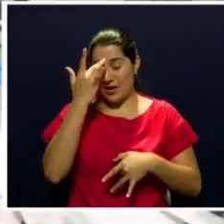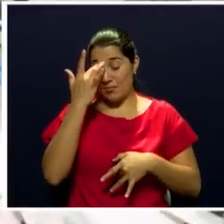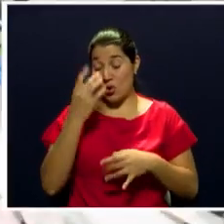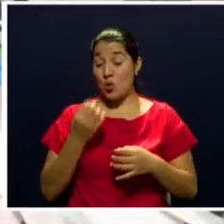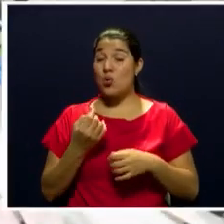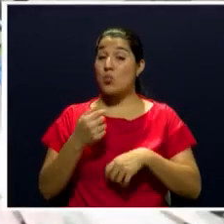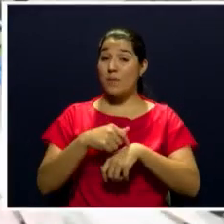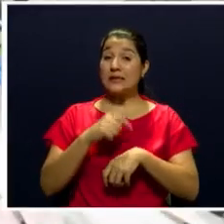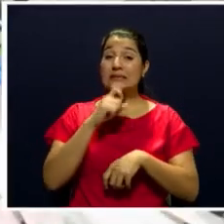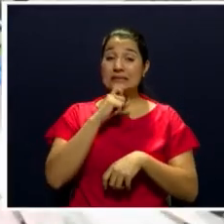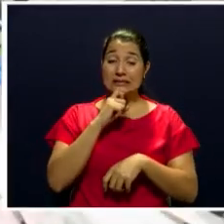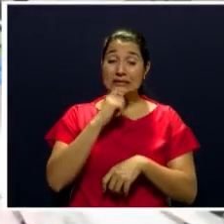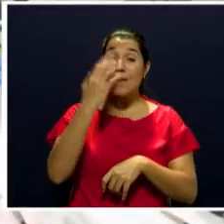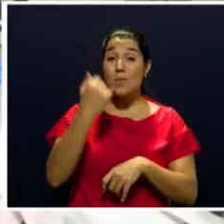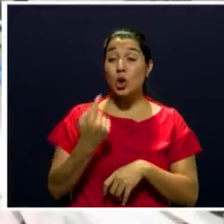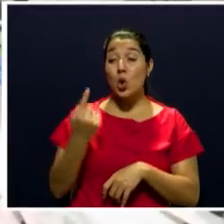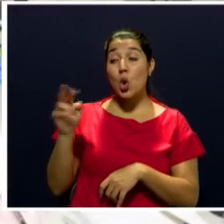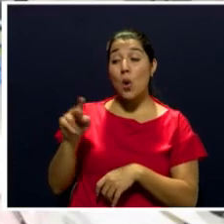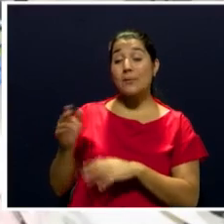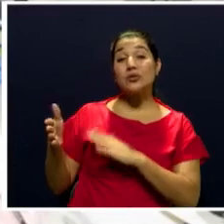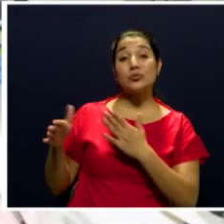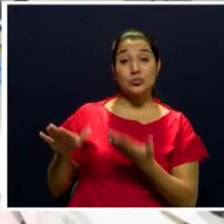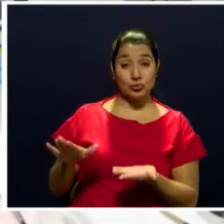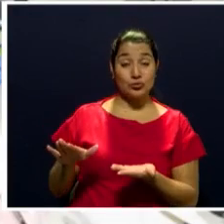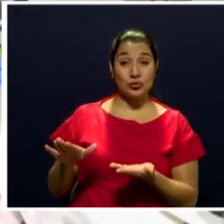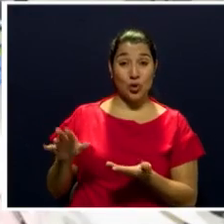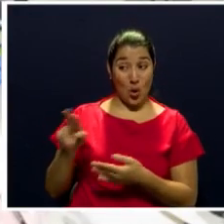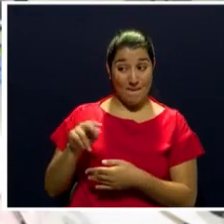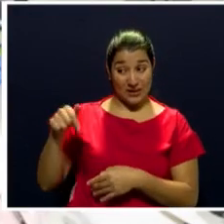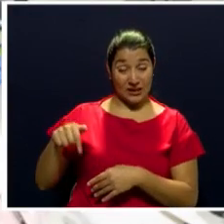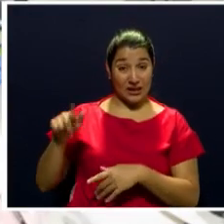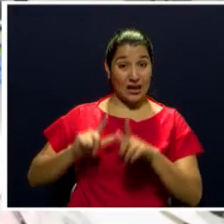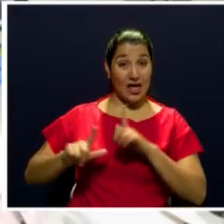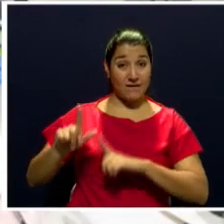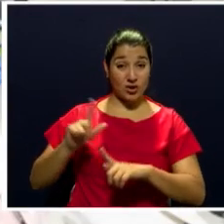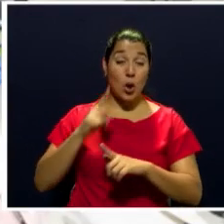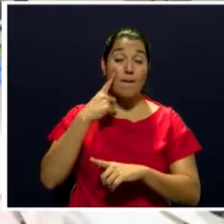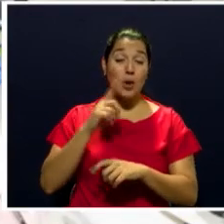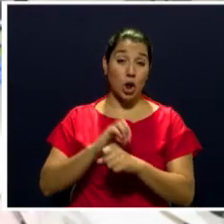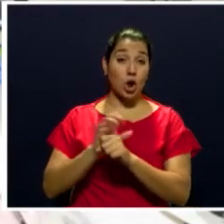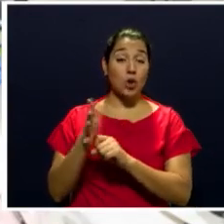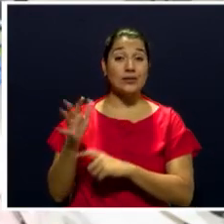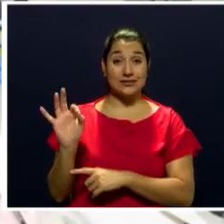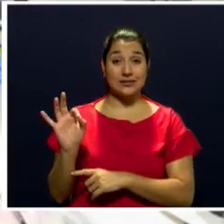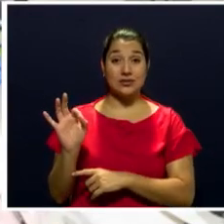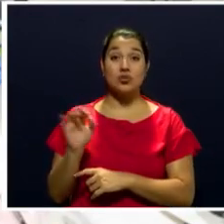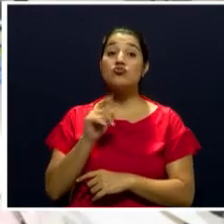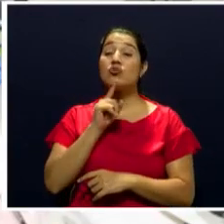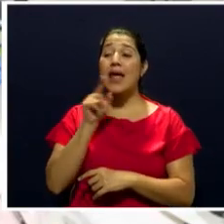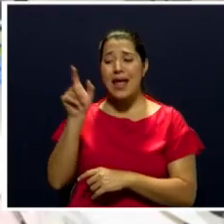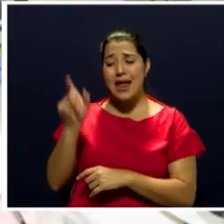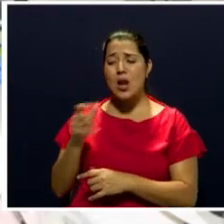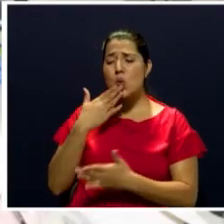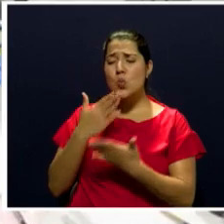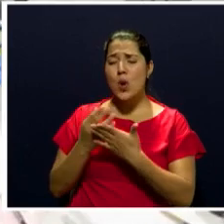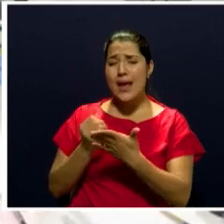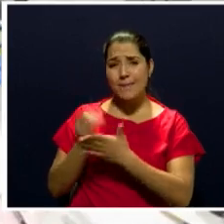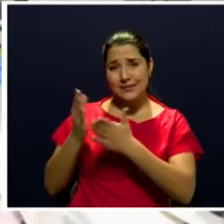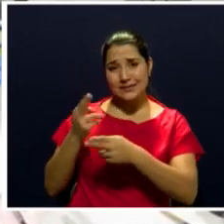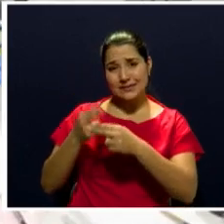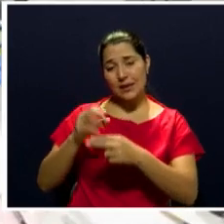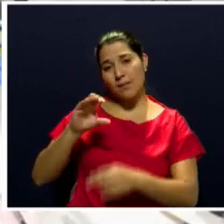complicado porque falleció uno de nuestros compañeros de laboratorio a causa del COVID. Fue un gran investigador, el doctor